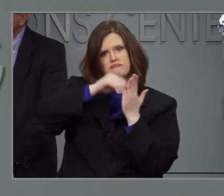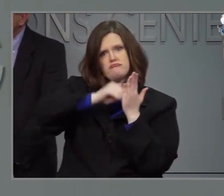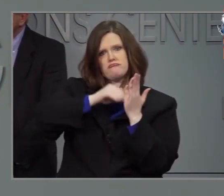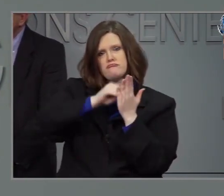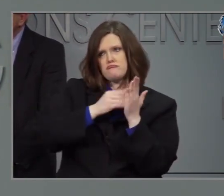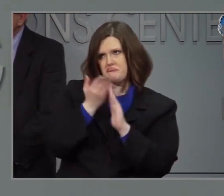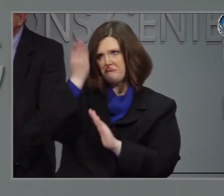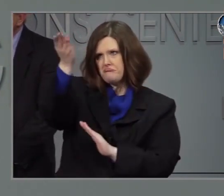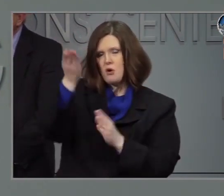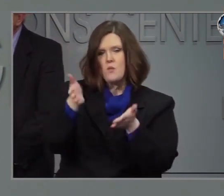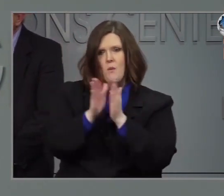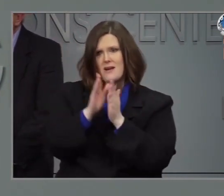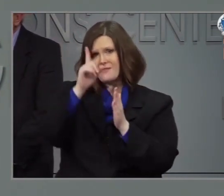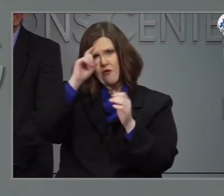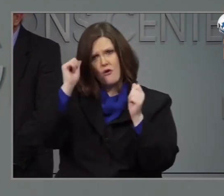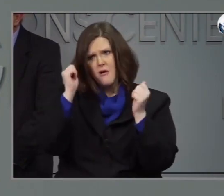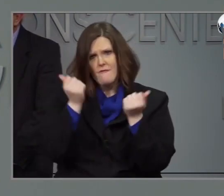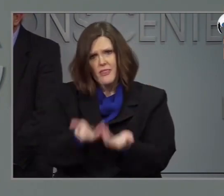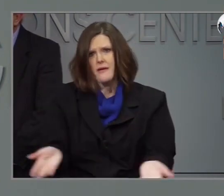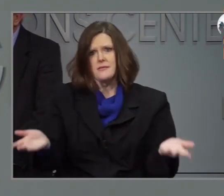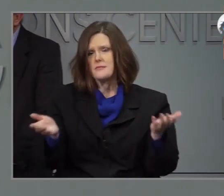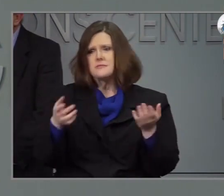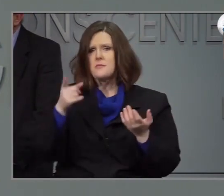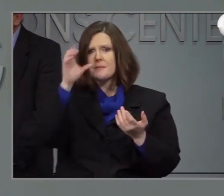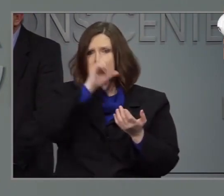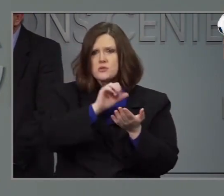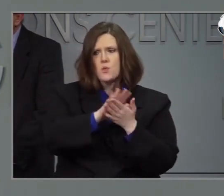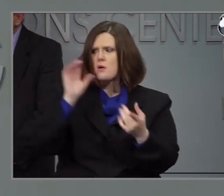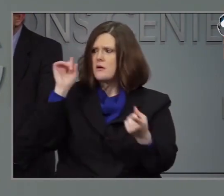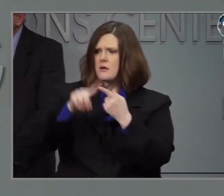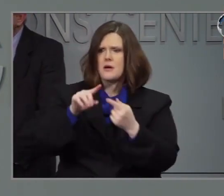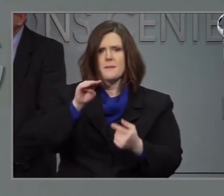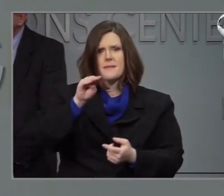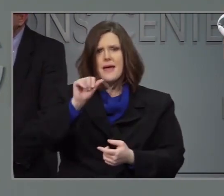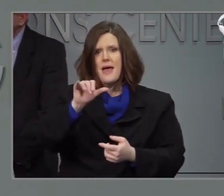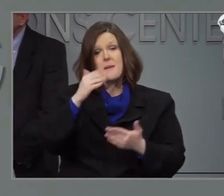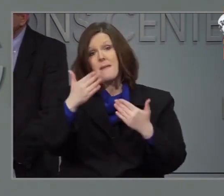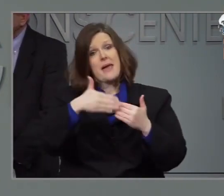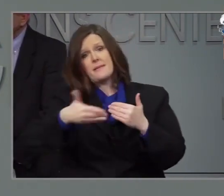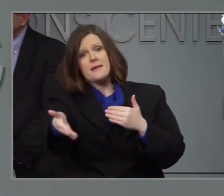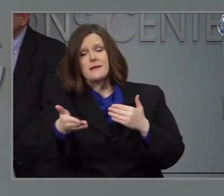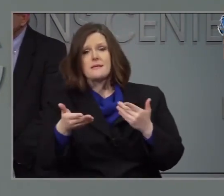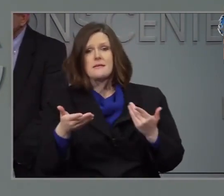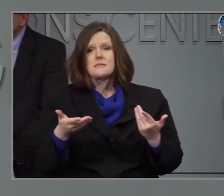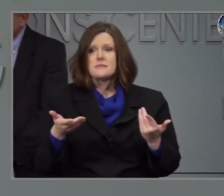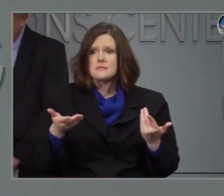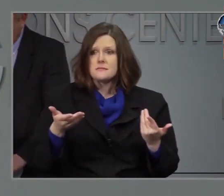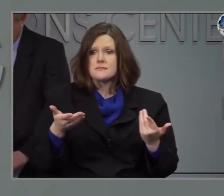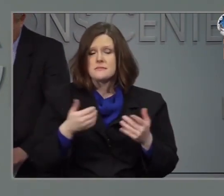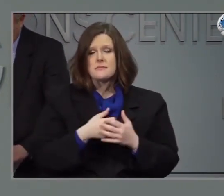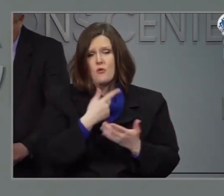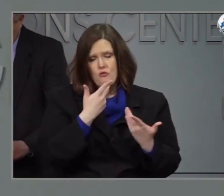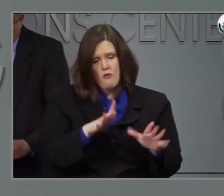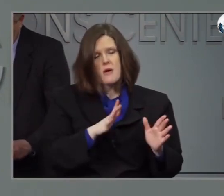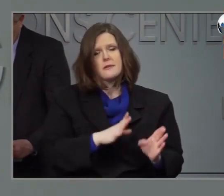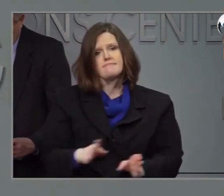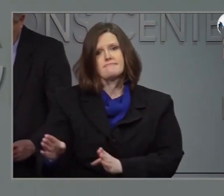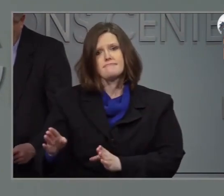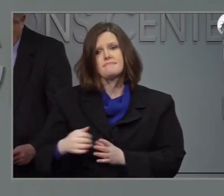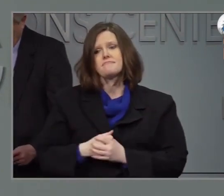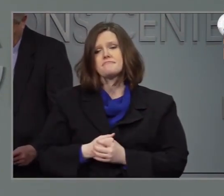necesarias para todo lo que se va a requerir mientras las escuelas están cerradas